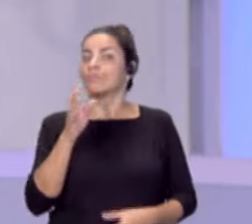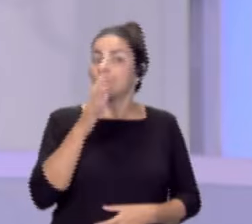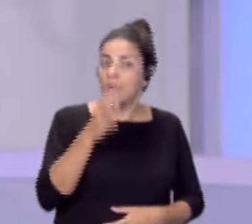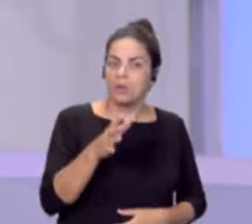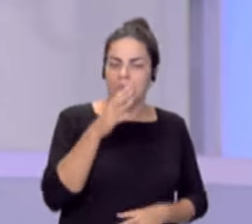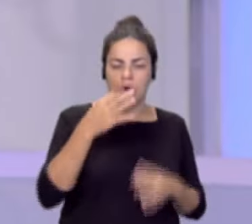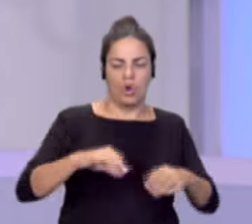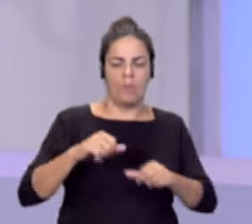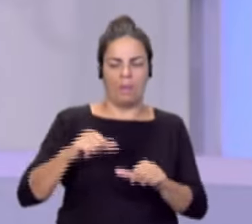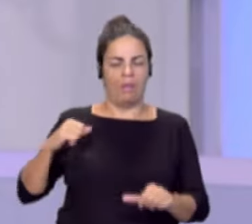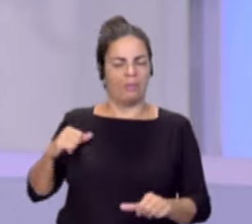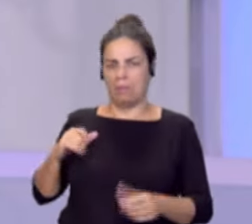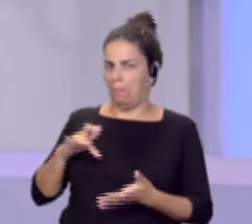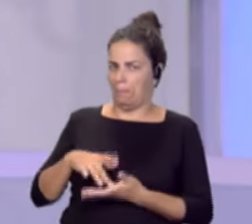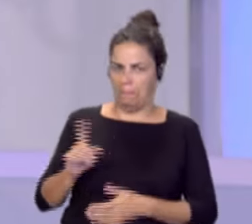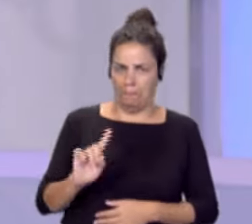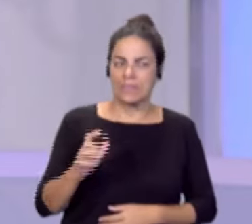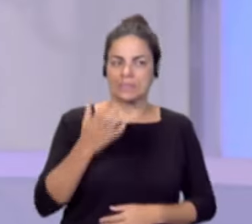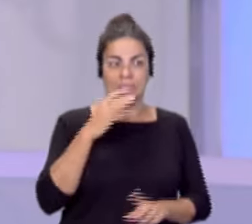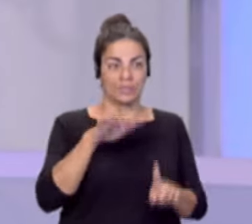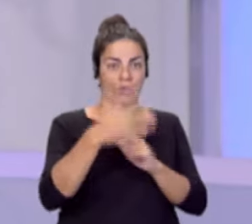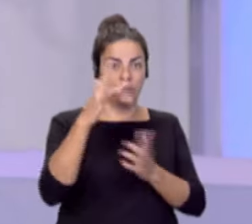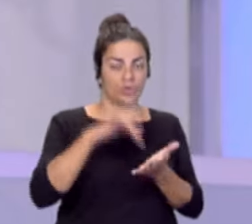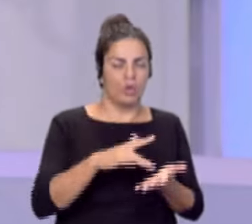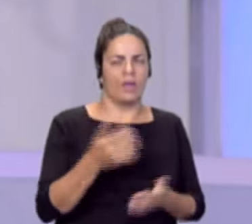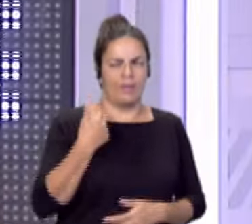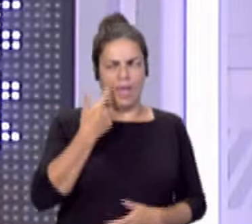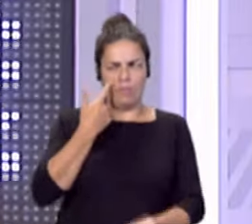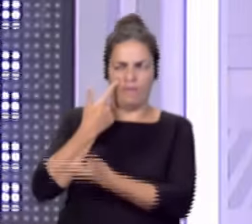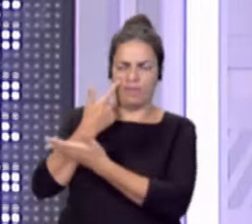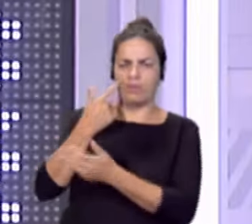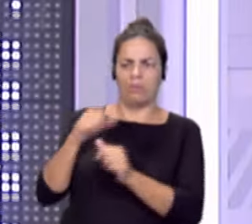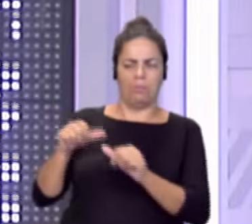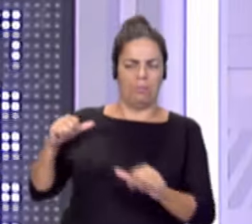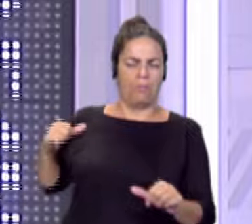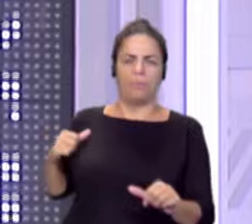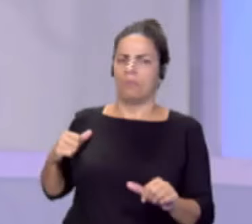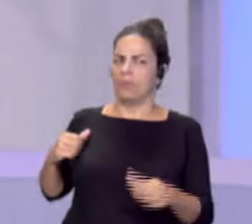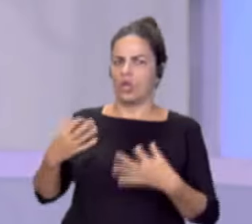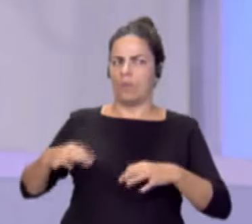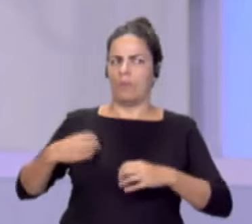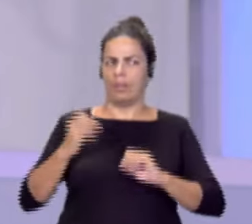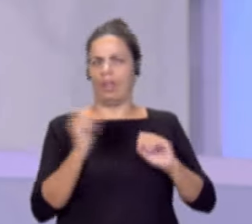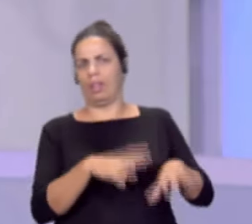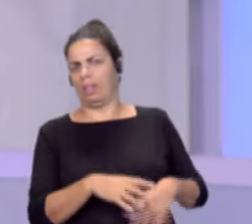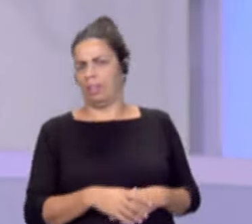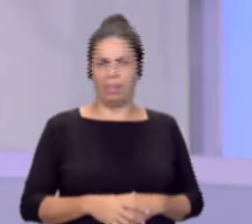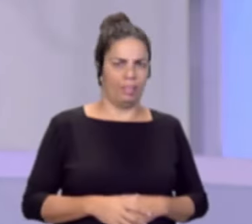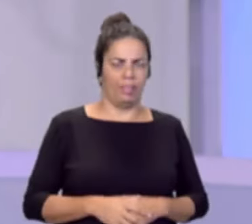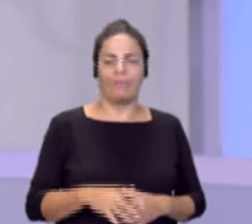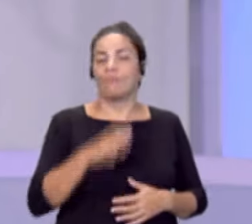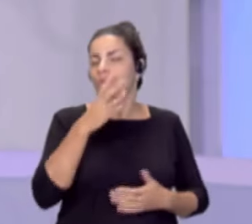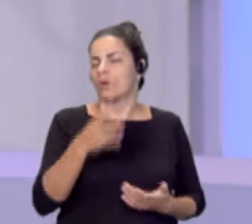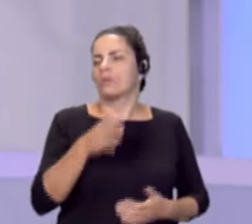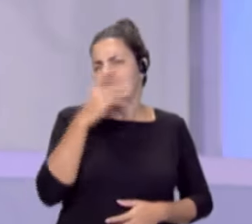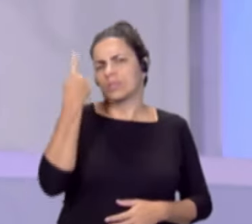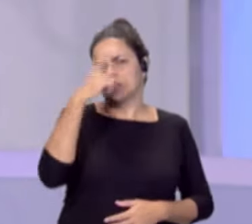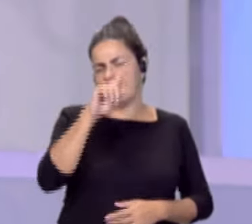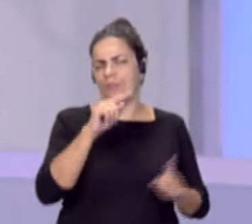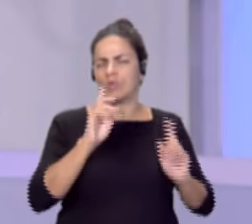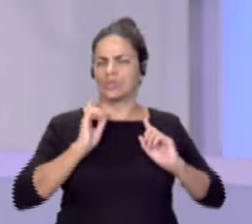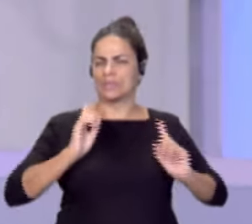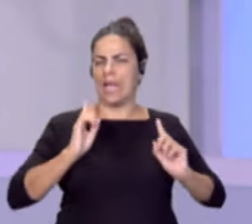ocurrir cuando ocurren este tipo de cosas, lo hemos visto en otras ocasiones, sobre todo porque sabemos que hay casos de estos